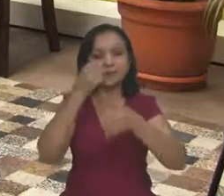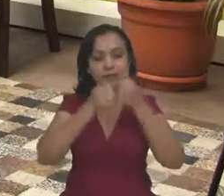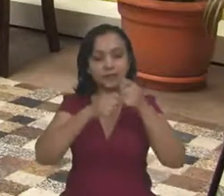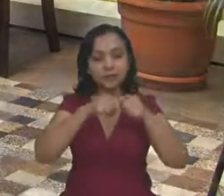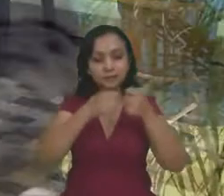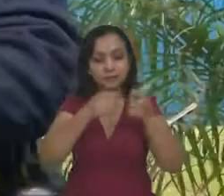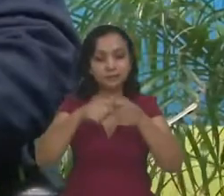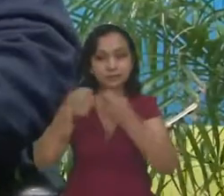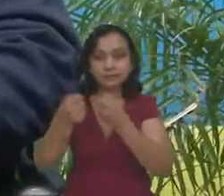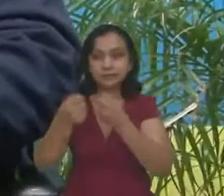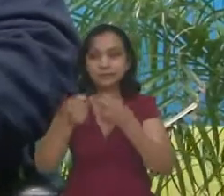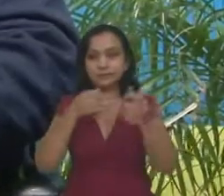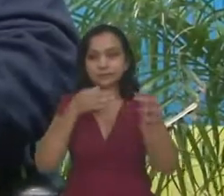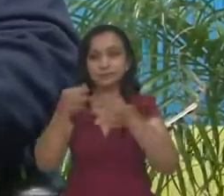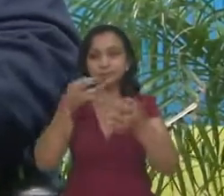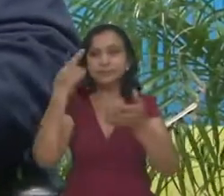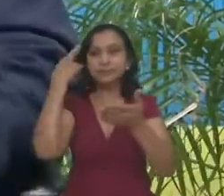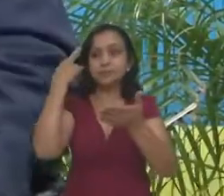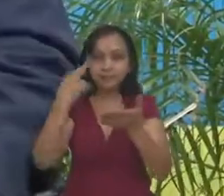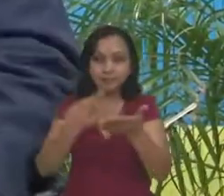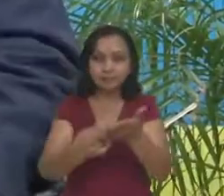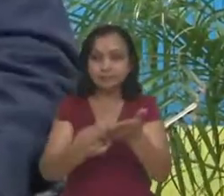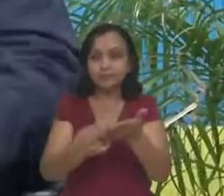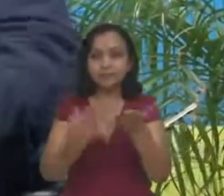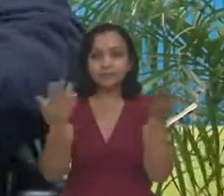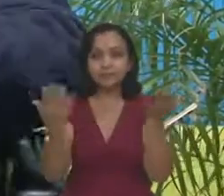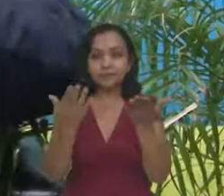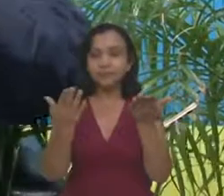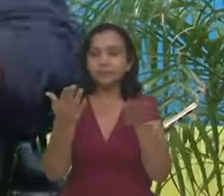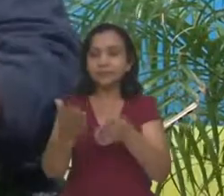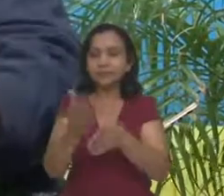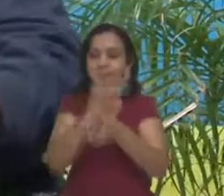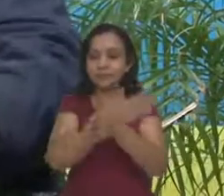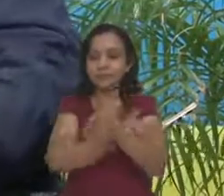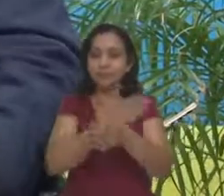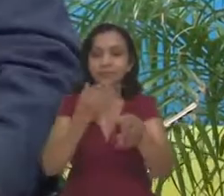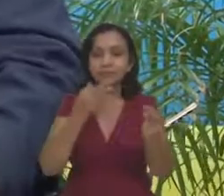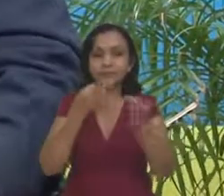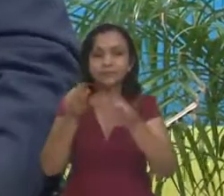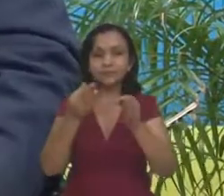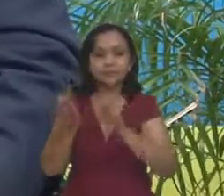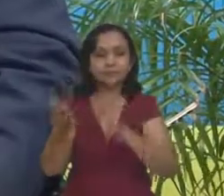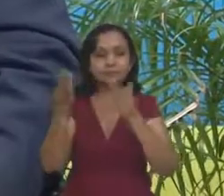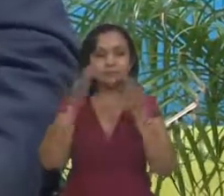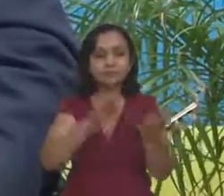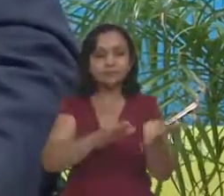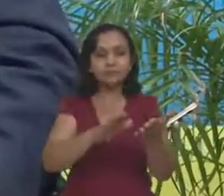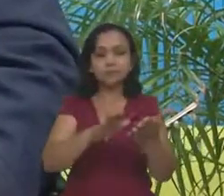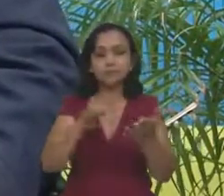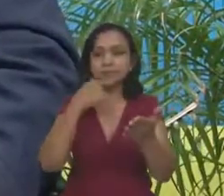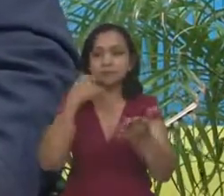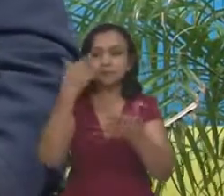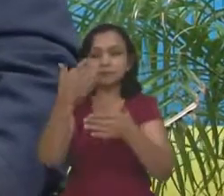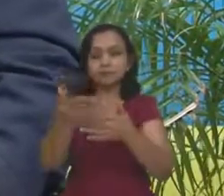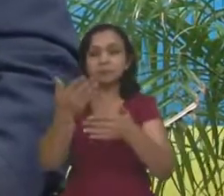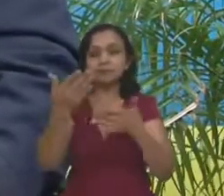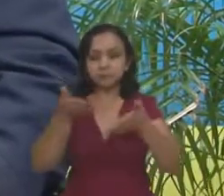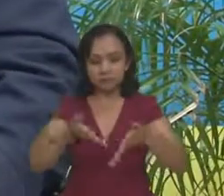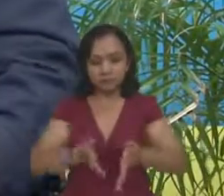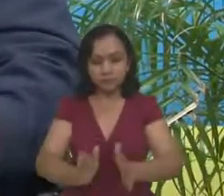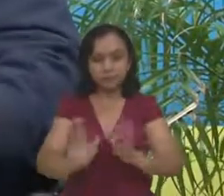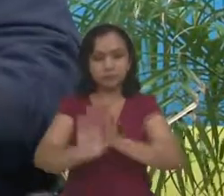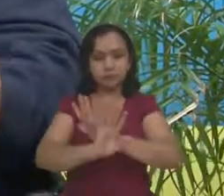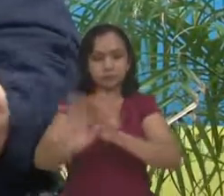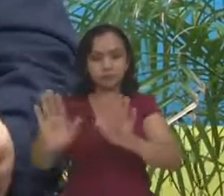Sí. Solo para recordar lo que ya había parido la paciente, pues, y terminó en la complicación, ¿verdad? Que